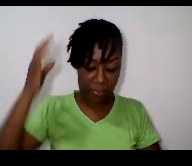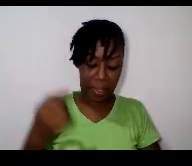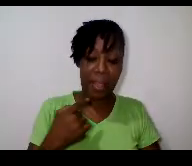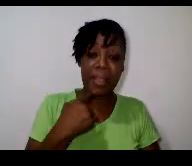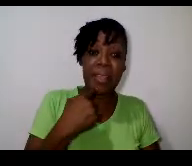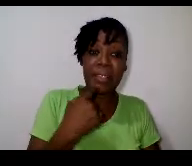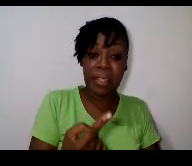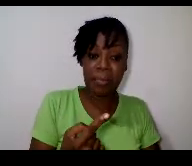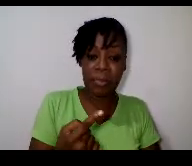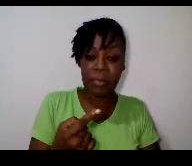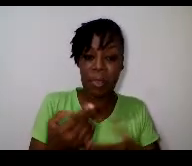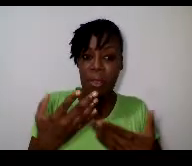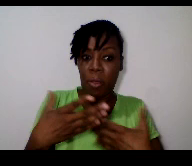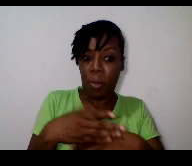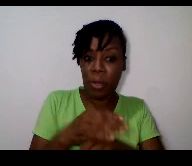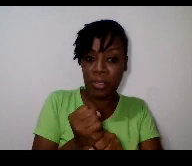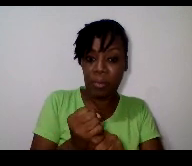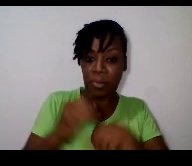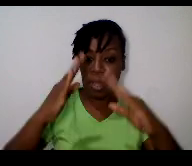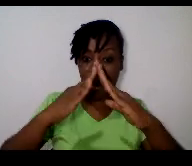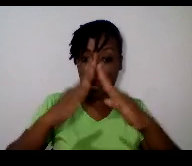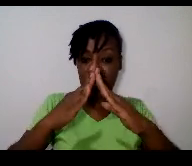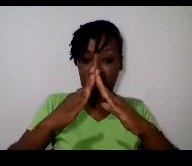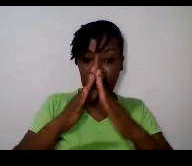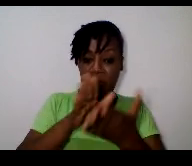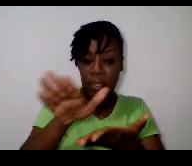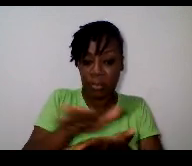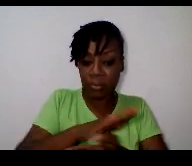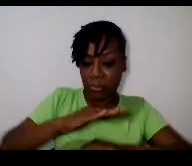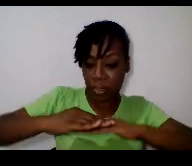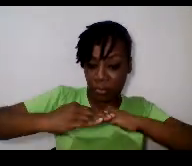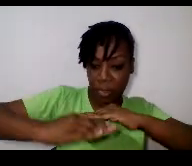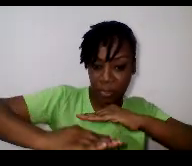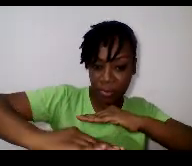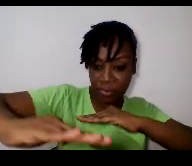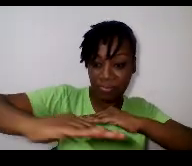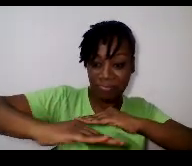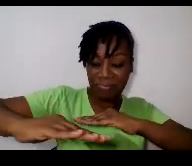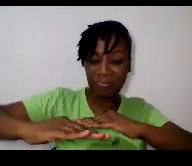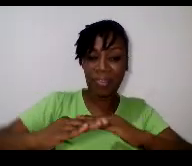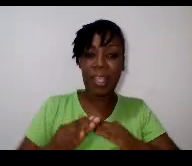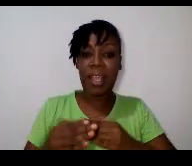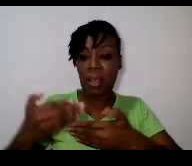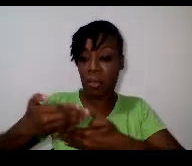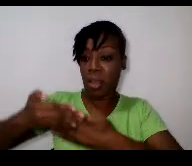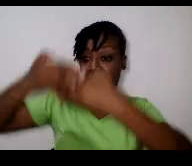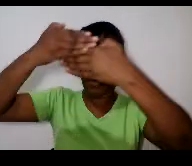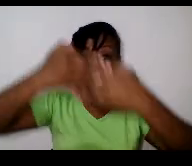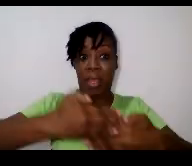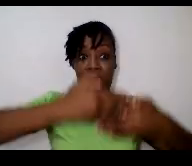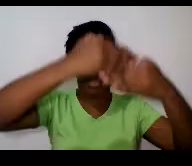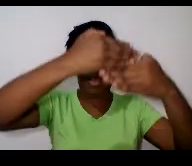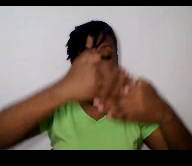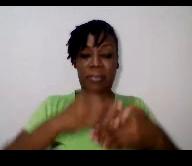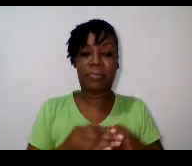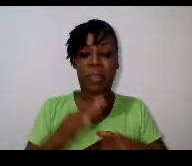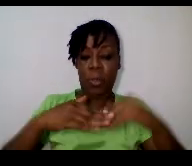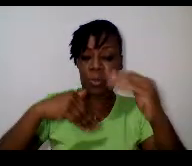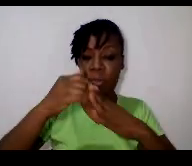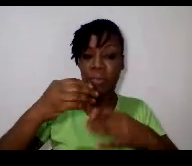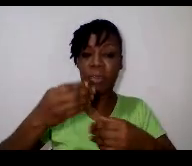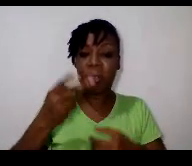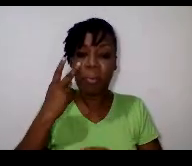el piso, cuando se ponen las paredes, cuando se ponen las ventanas, cuando ponemos